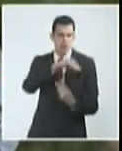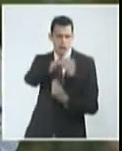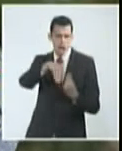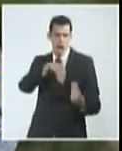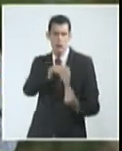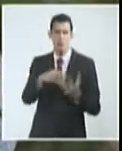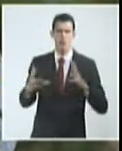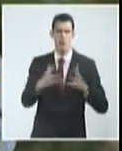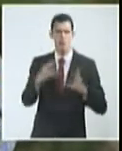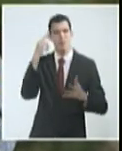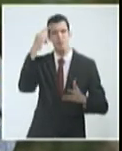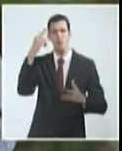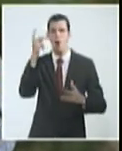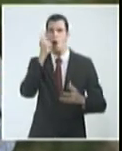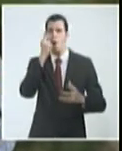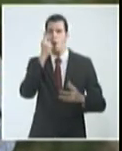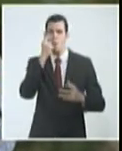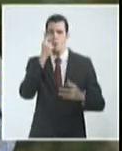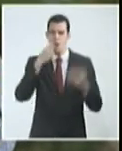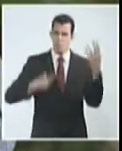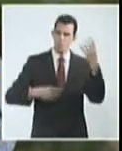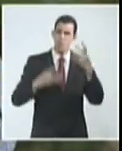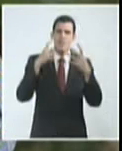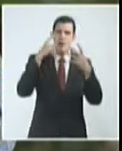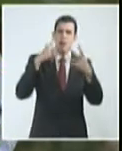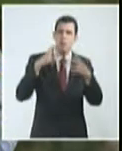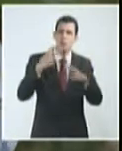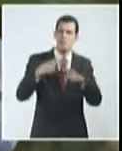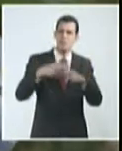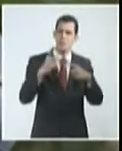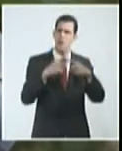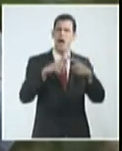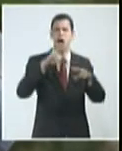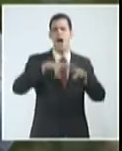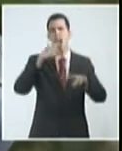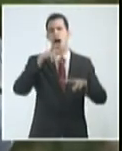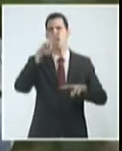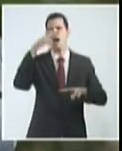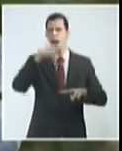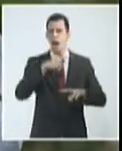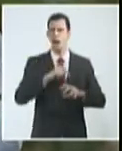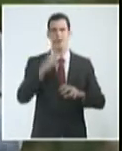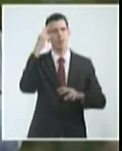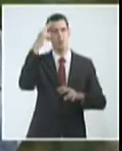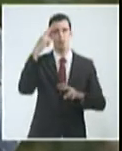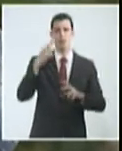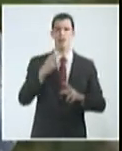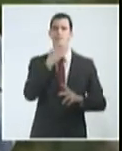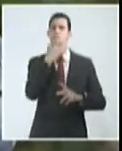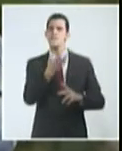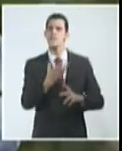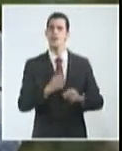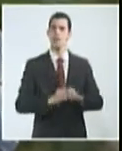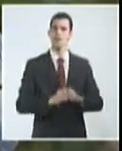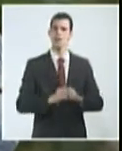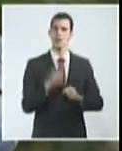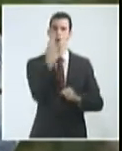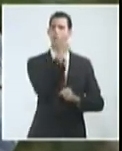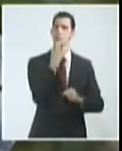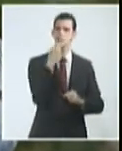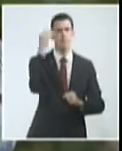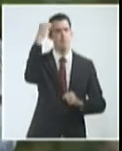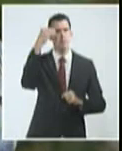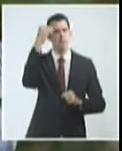martiano y del comandante en jefe, que es una combinación de ideología,